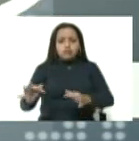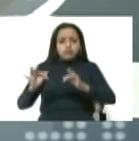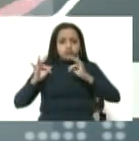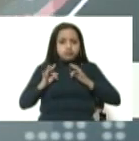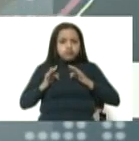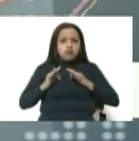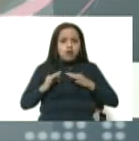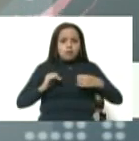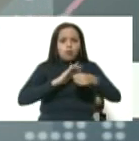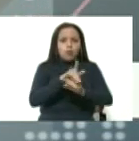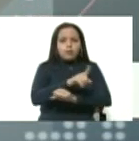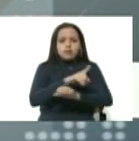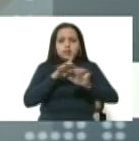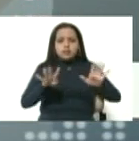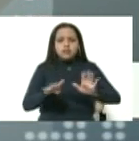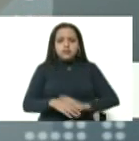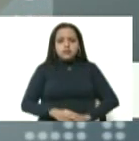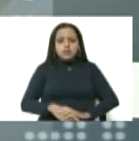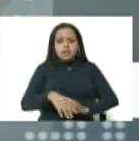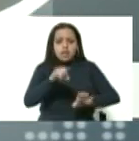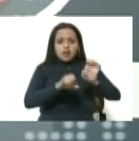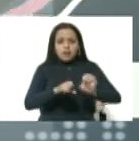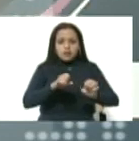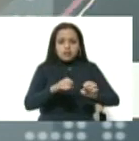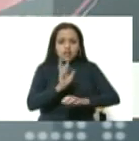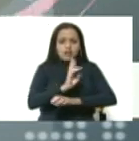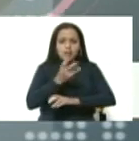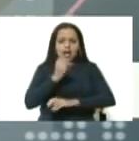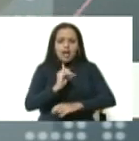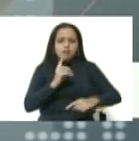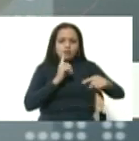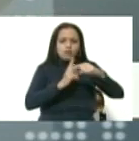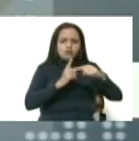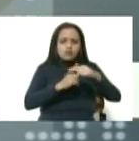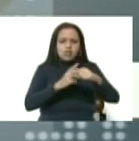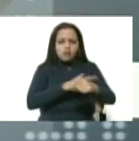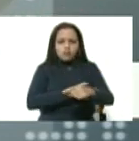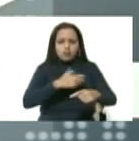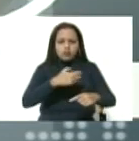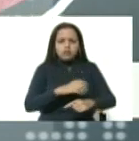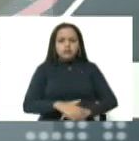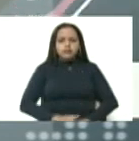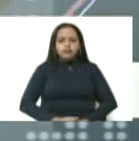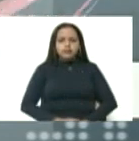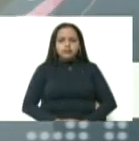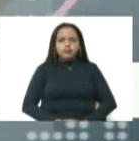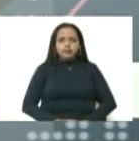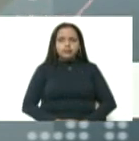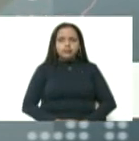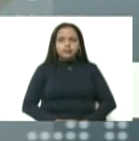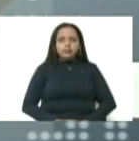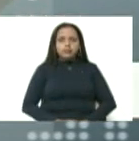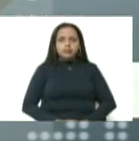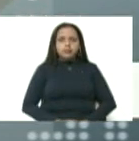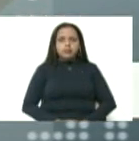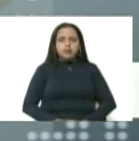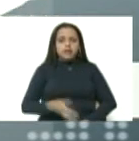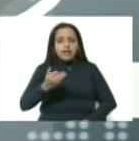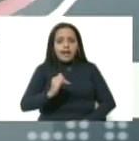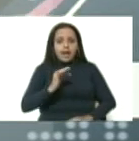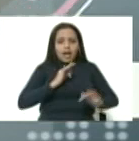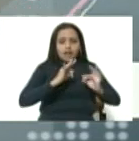-19. La prueba rápida salió positiva para la inmunodulina, es decir, evidencia de la infección